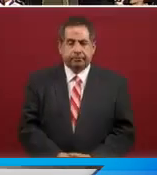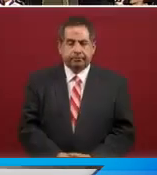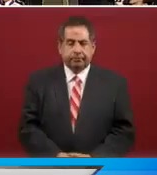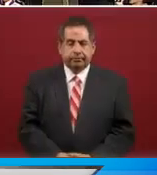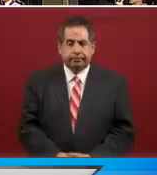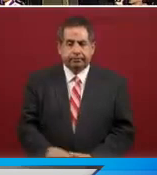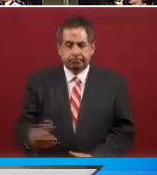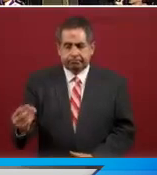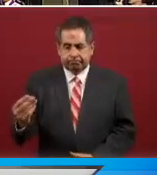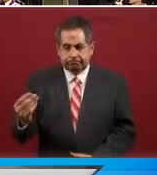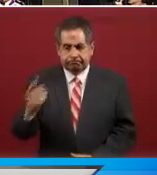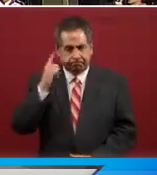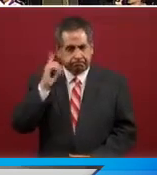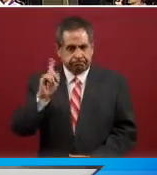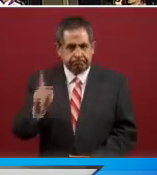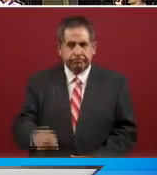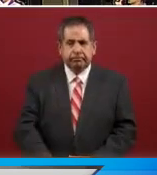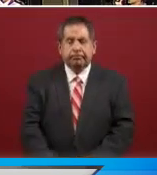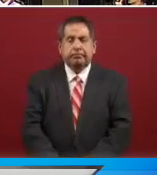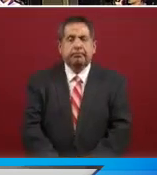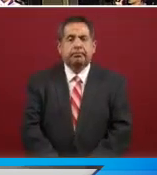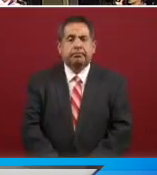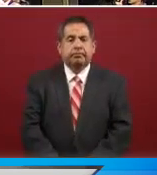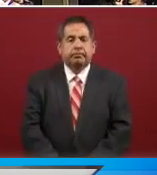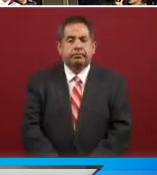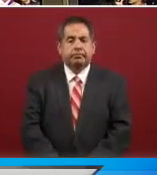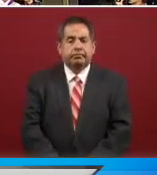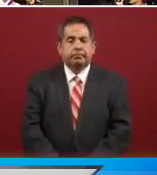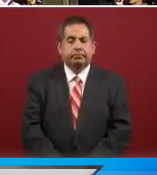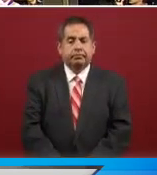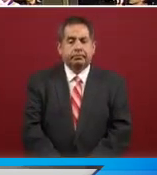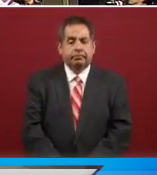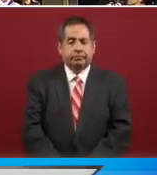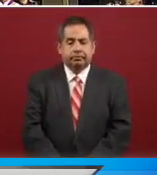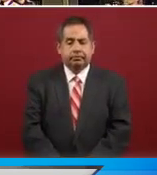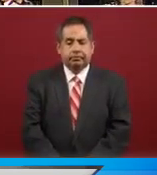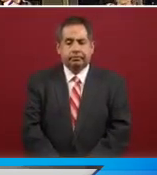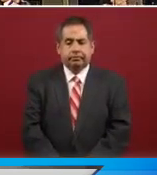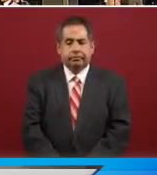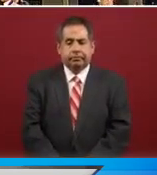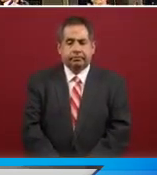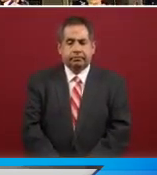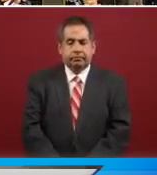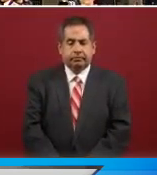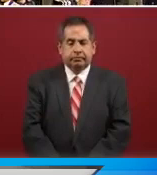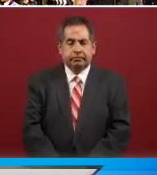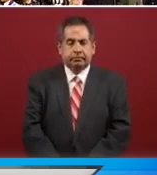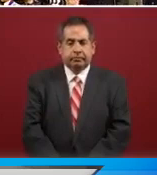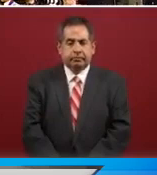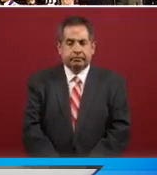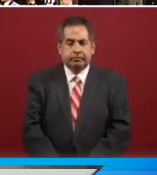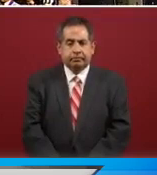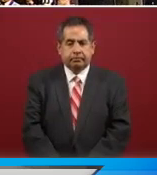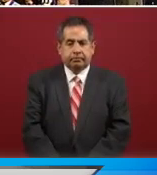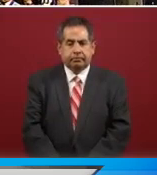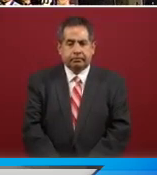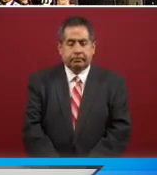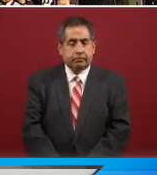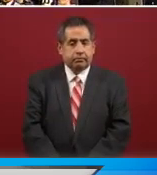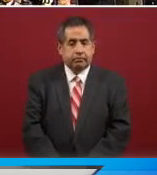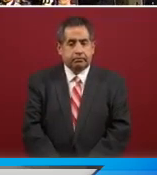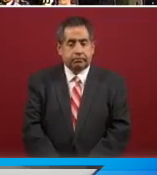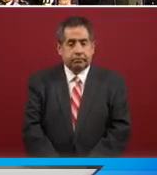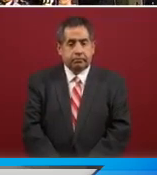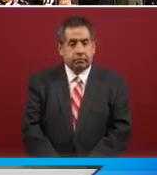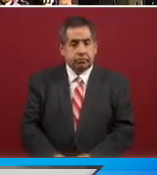por presiones de un gobierno extranjero. Por encima de todo se respeta la dignidad de México. Este problema se origina principalmente en Centroamérica por la